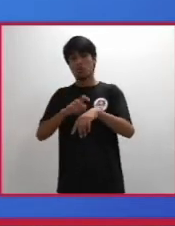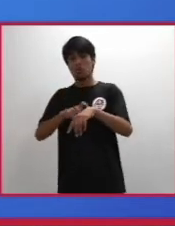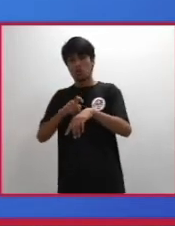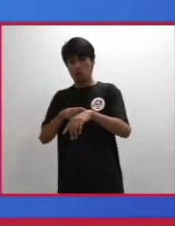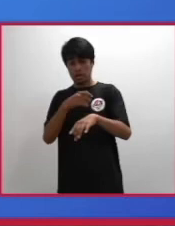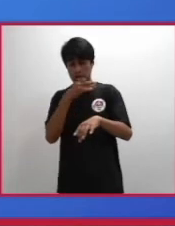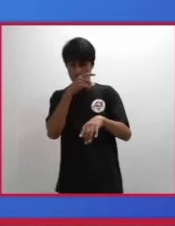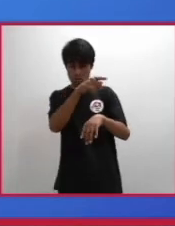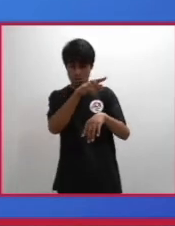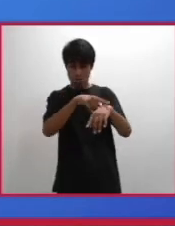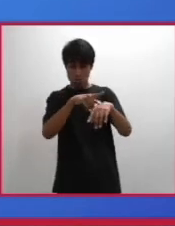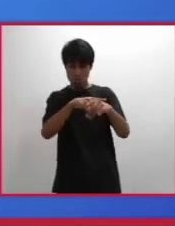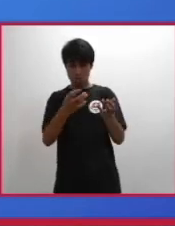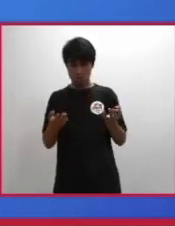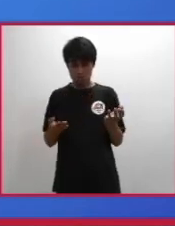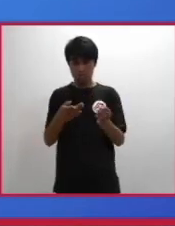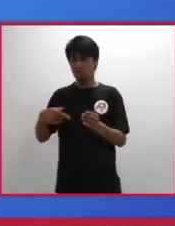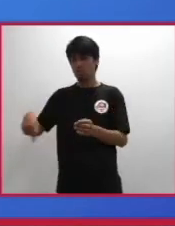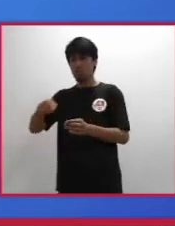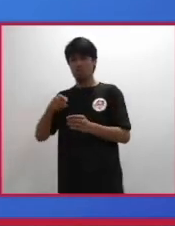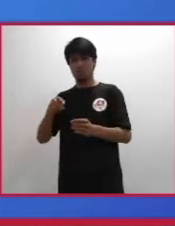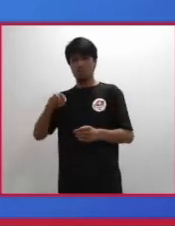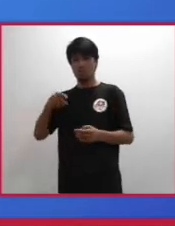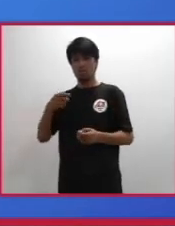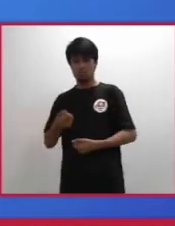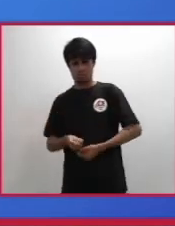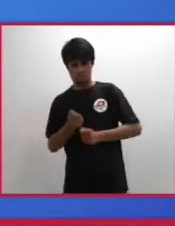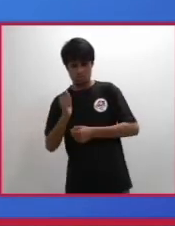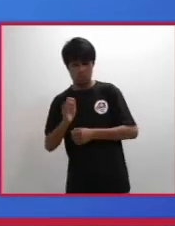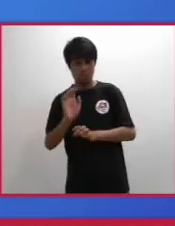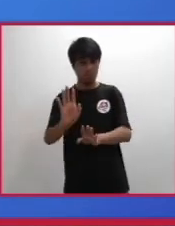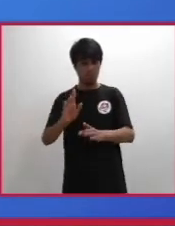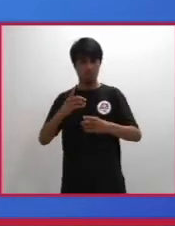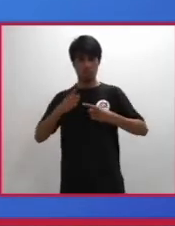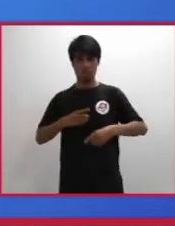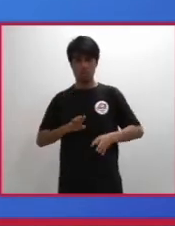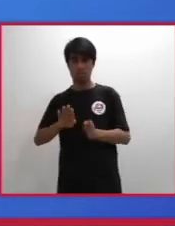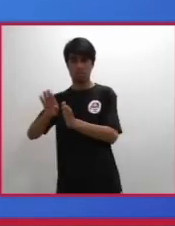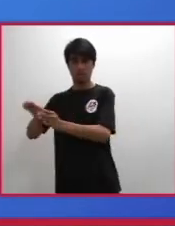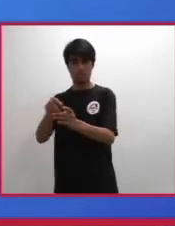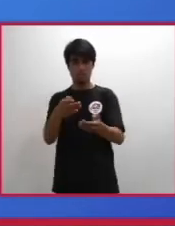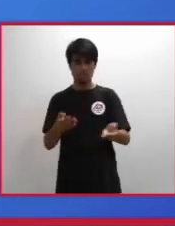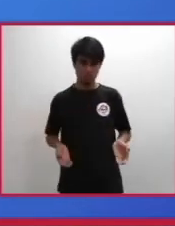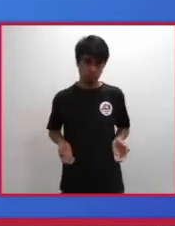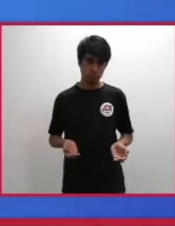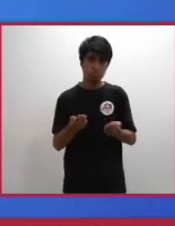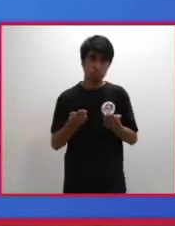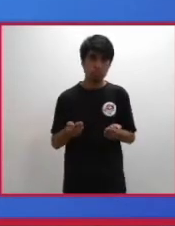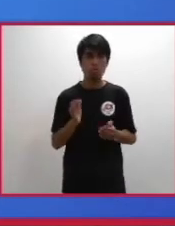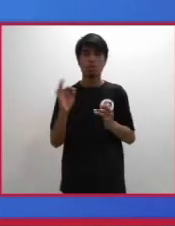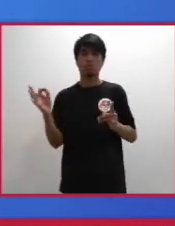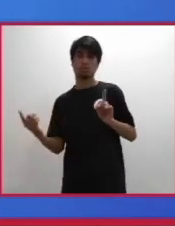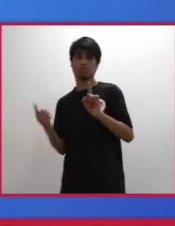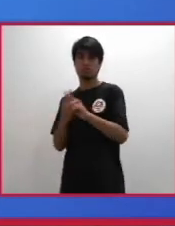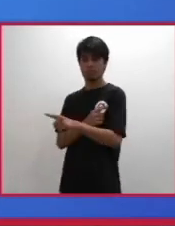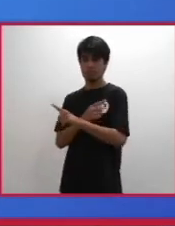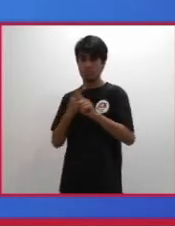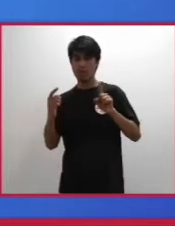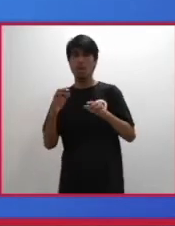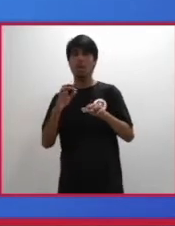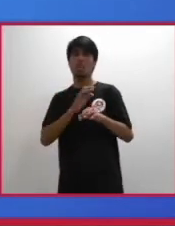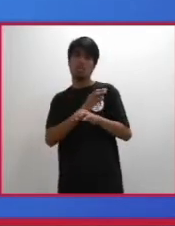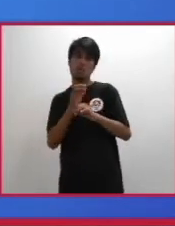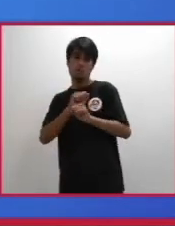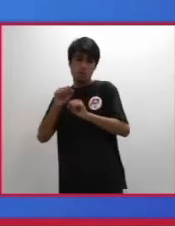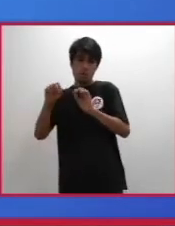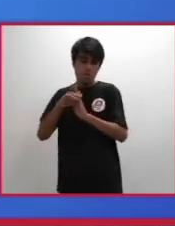para evitar este tipo de situaciones, por ejemplo, ¿verdad? Entonces, esto podría prevenir este tipo de